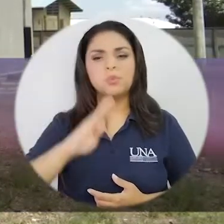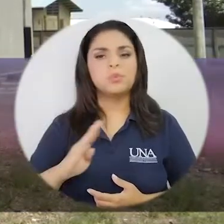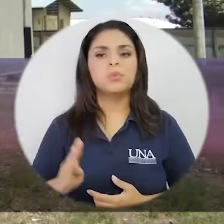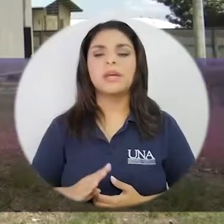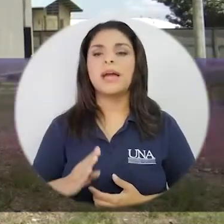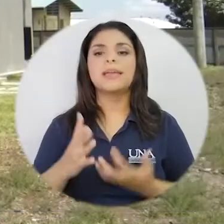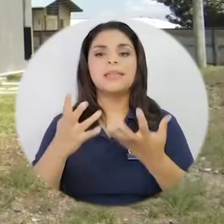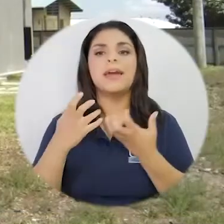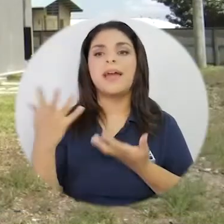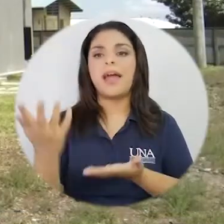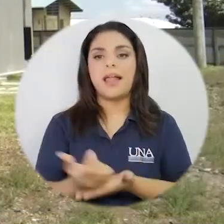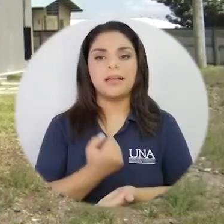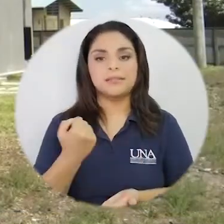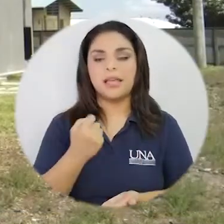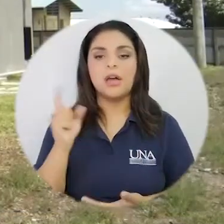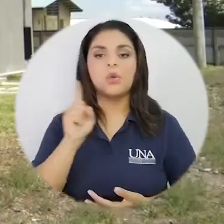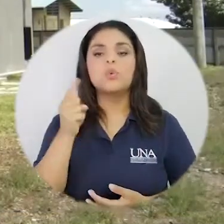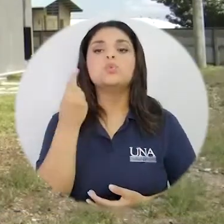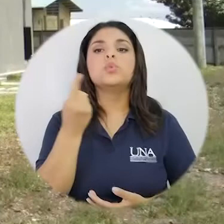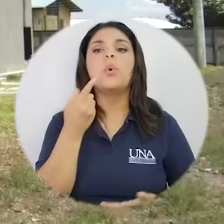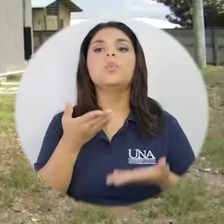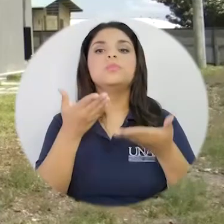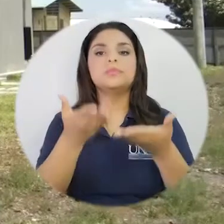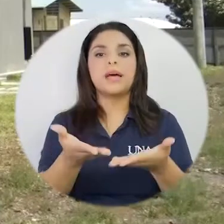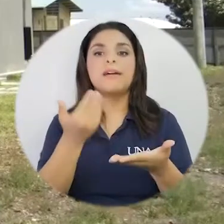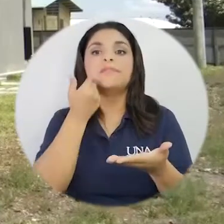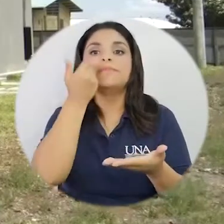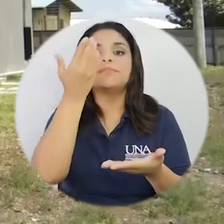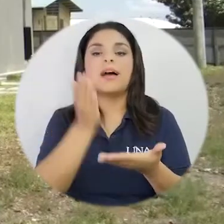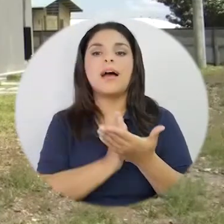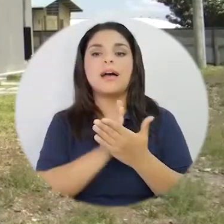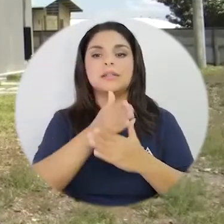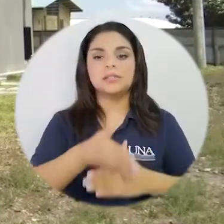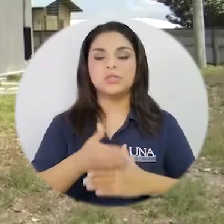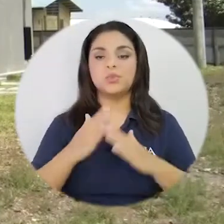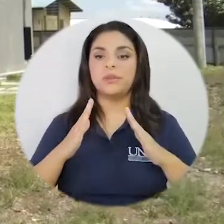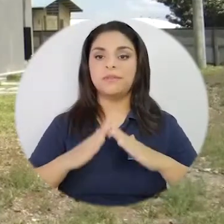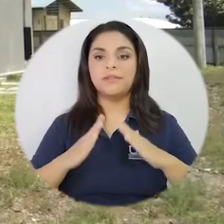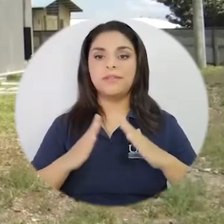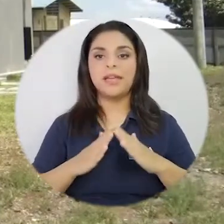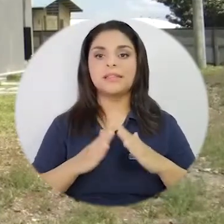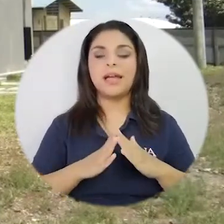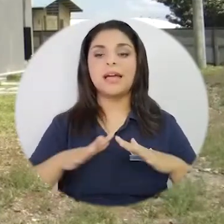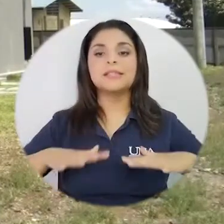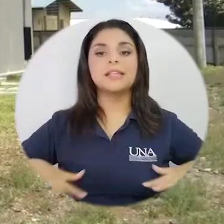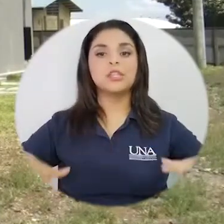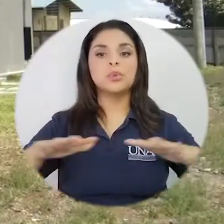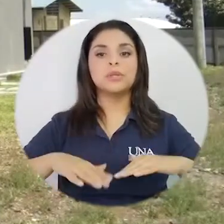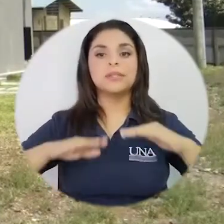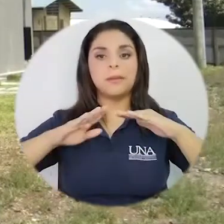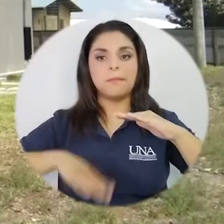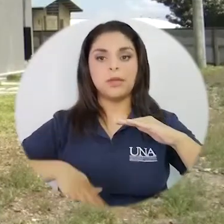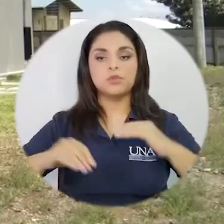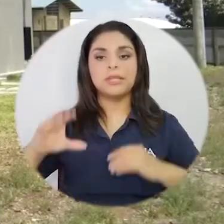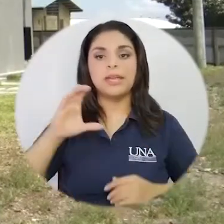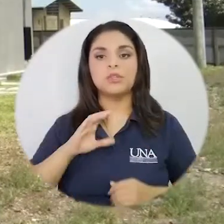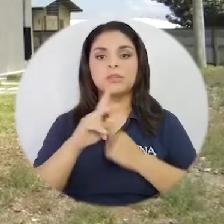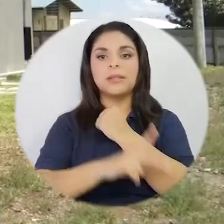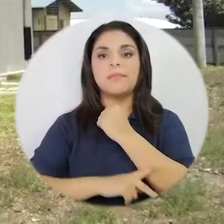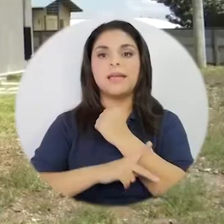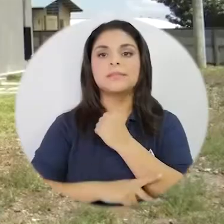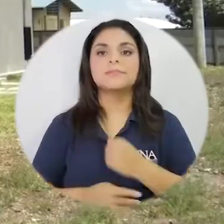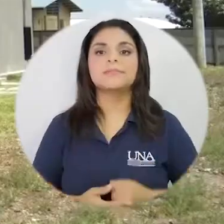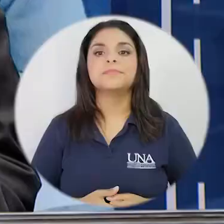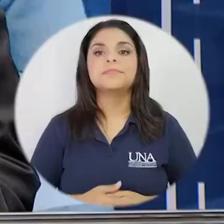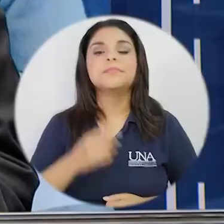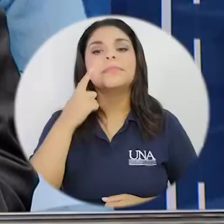van a buscar una ganancia, sino más bien llegar y facilitar y viabilizar el acceso a vivienda a los sectores de menos